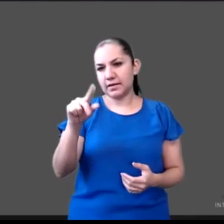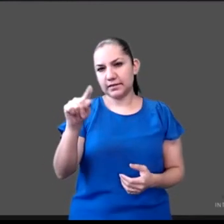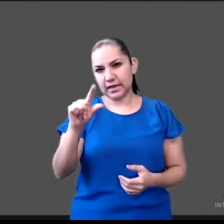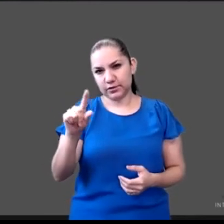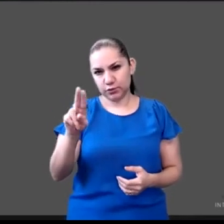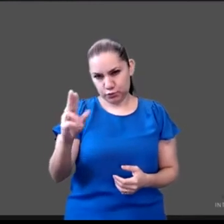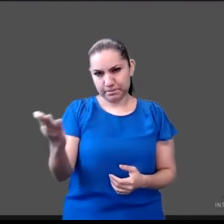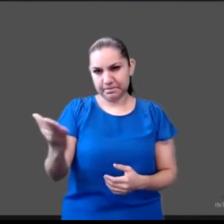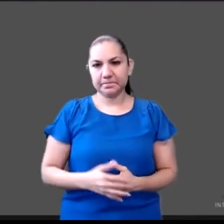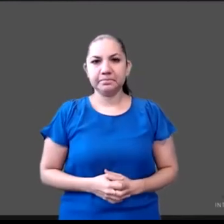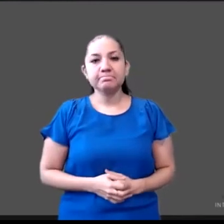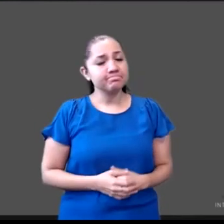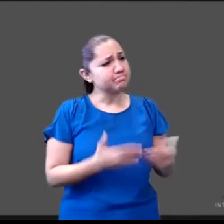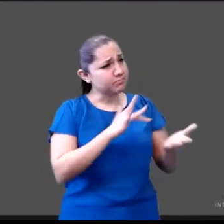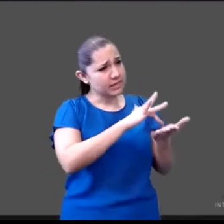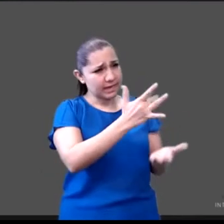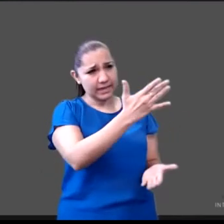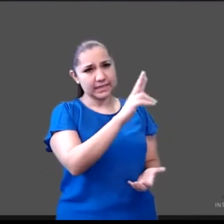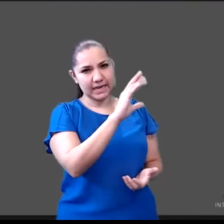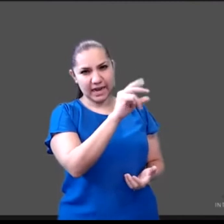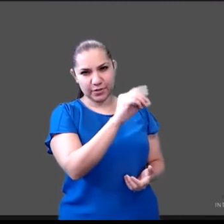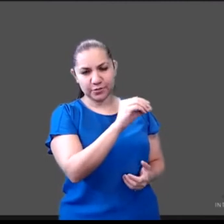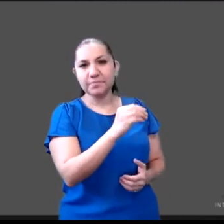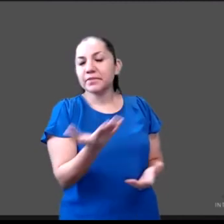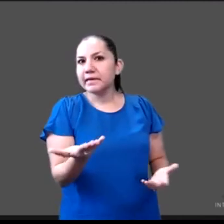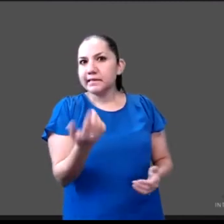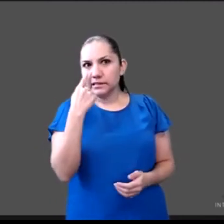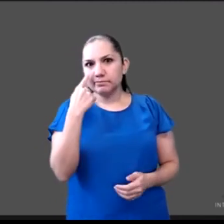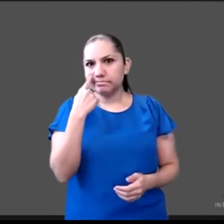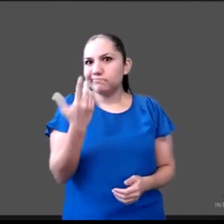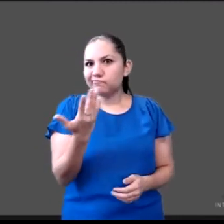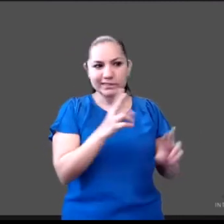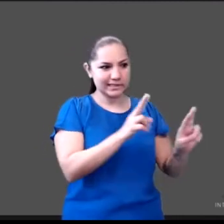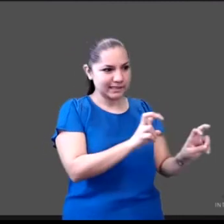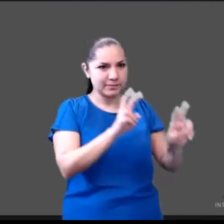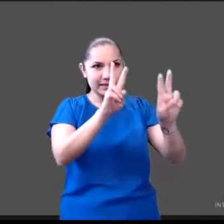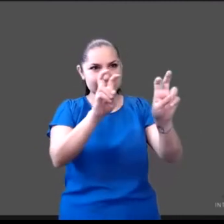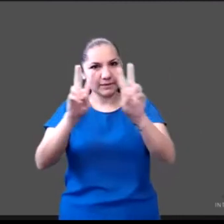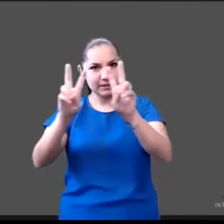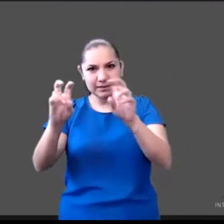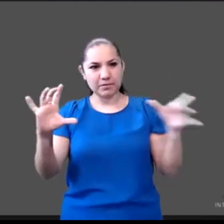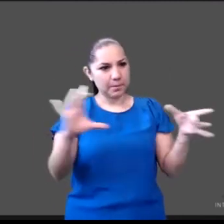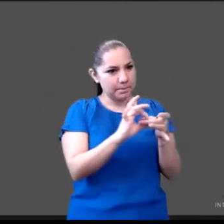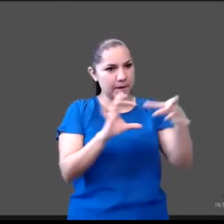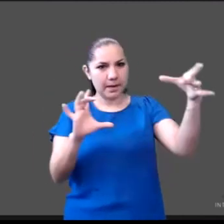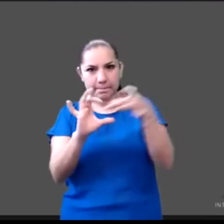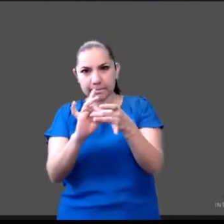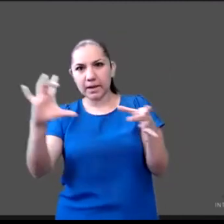Ricardo. Pues es que es muy curioso cómo los ámbitos se intersectan, ¿no? O sea, el tema de salud y educación. Lo que pasa es que